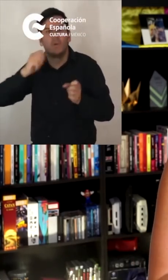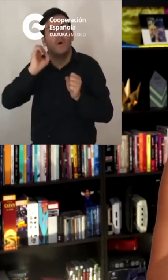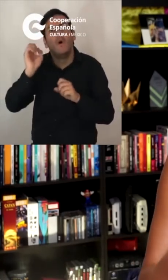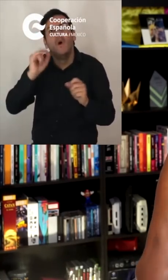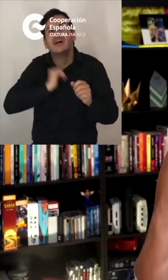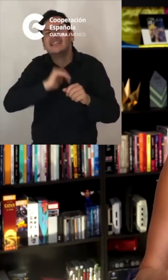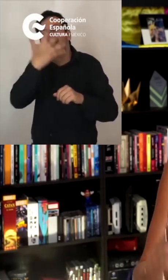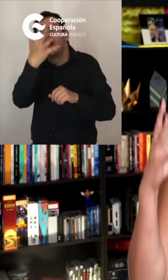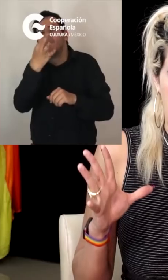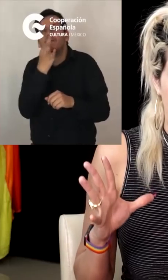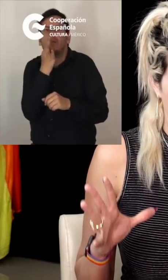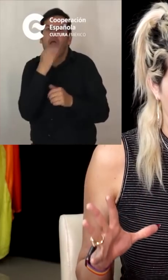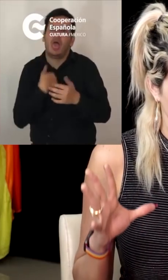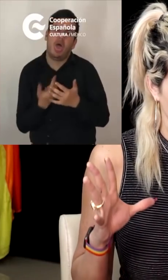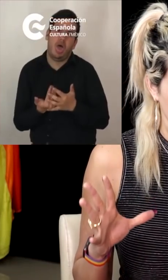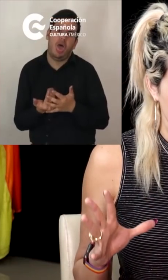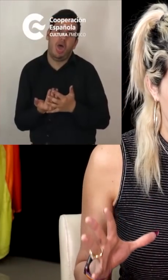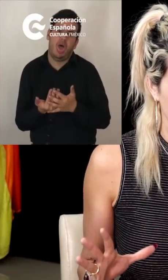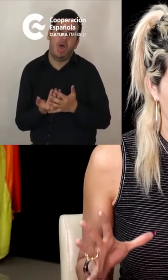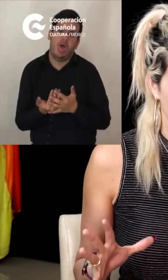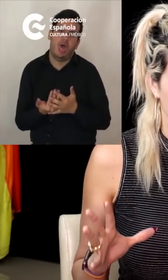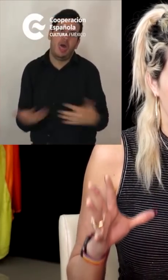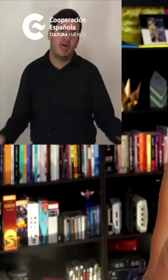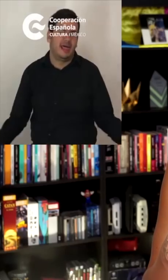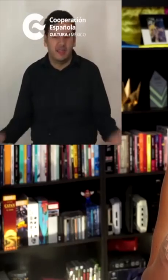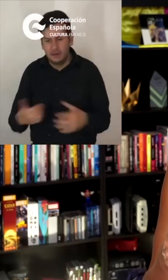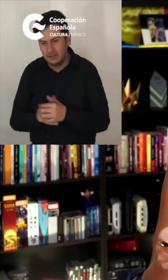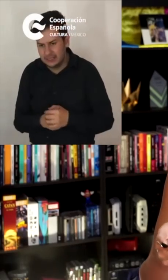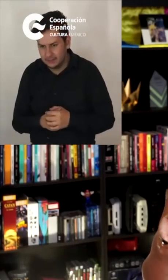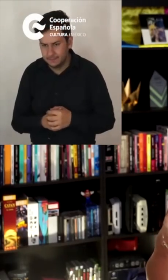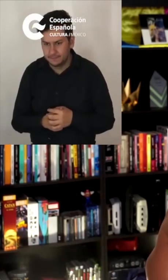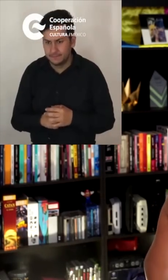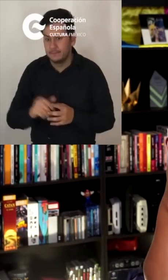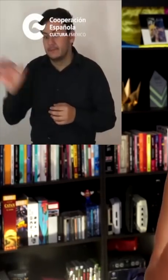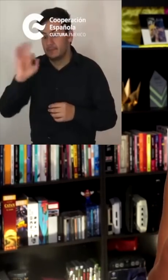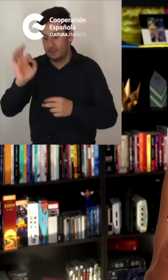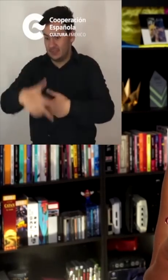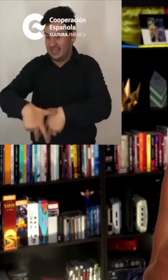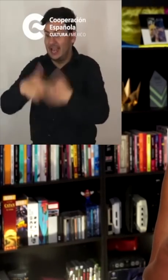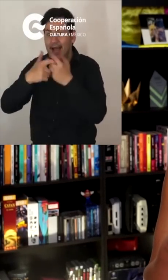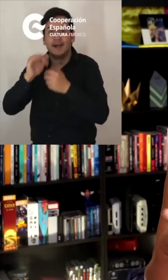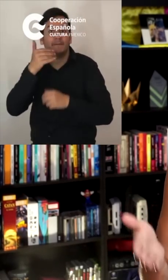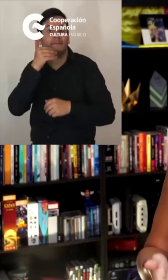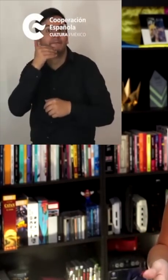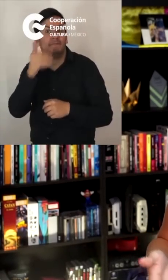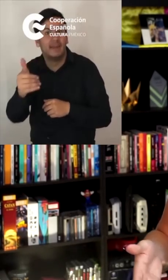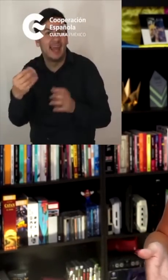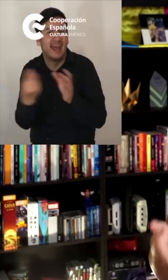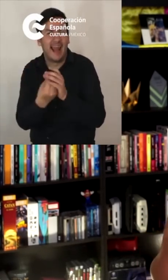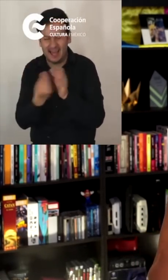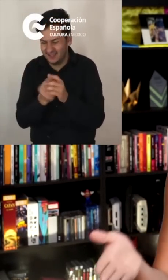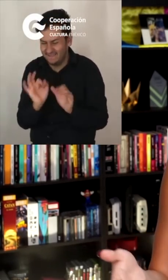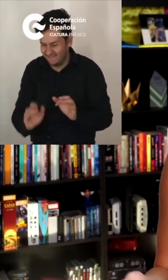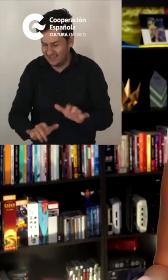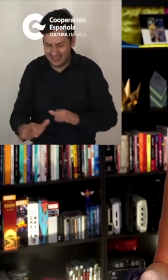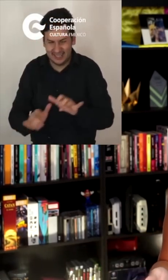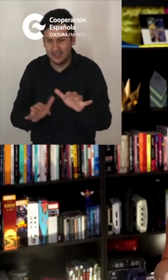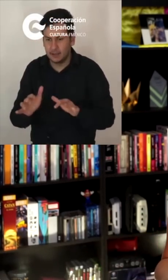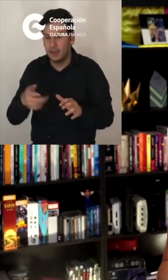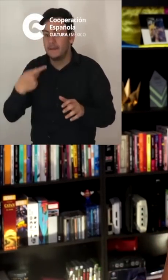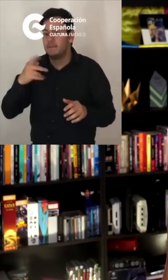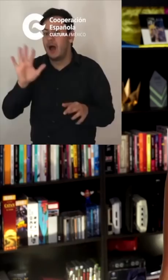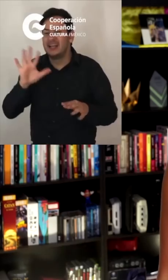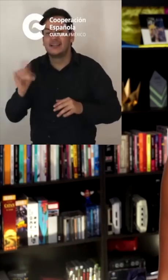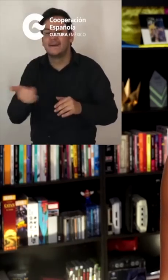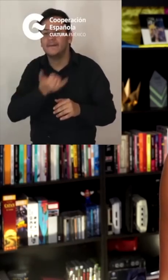estos últimos 5 minutos y te libere de tu prisión. Y eso es si llegaste a la llamada correcta. Porque nunca antes en la existencia de la humanidad